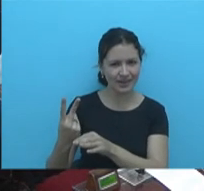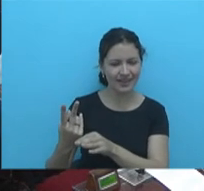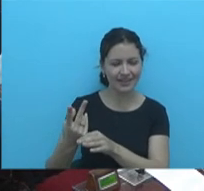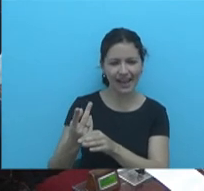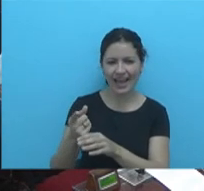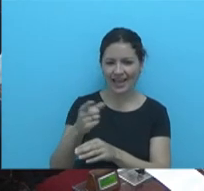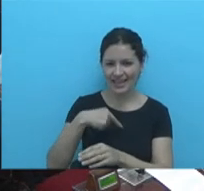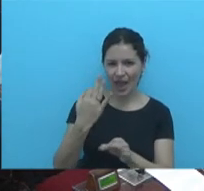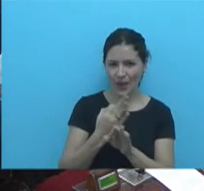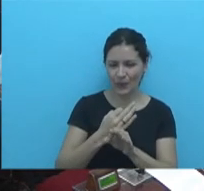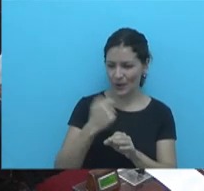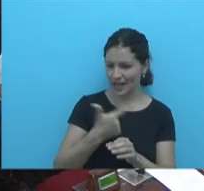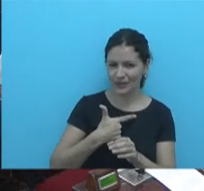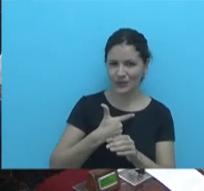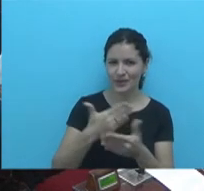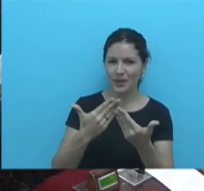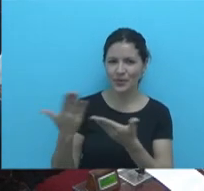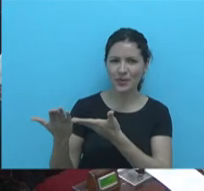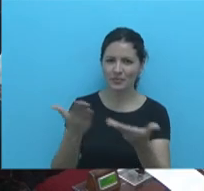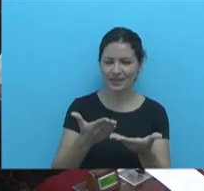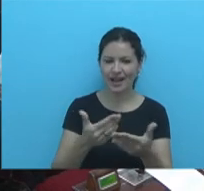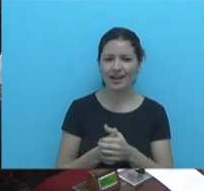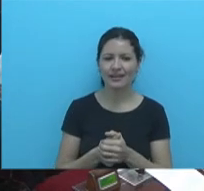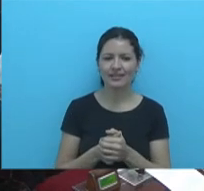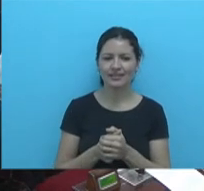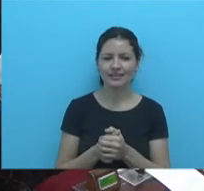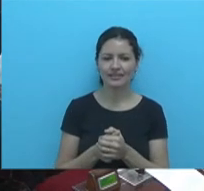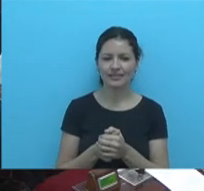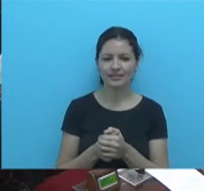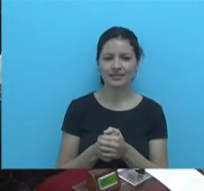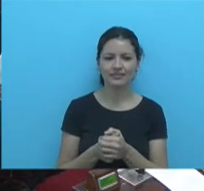estaba garantizada, y si bien Esteban nos ayudó igual que a los otros